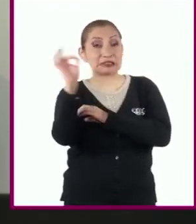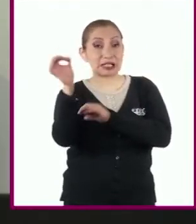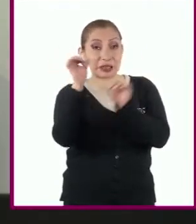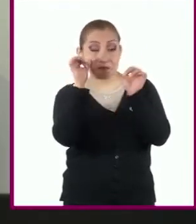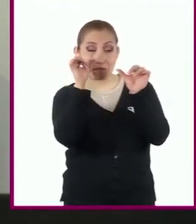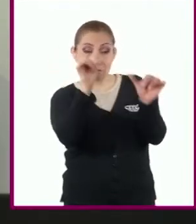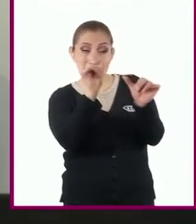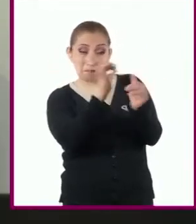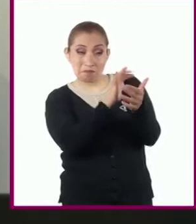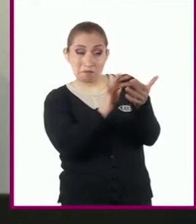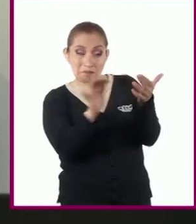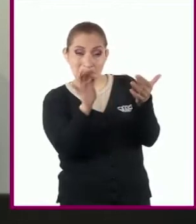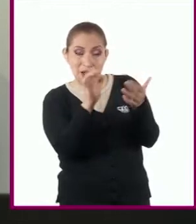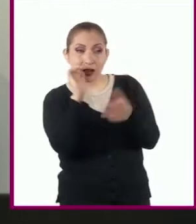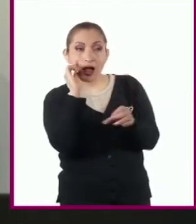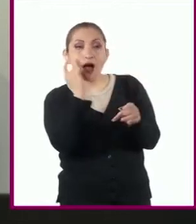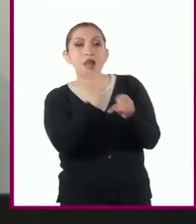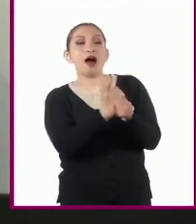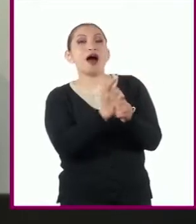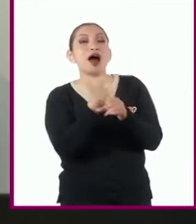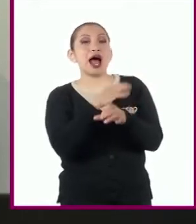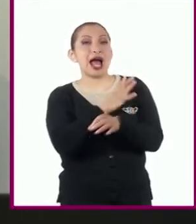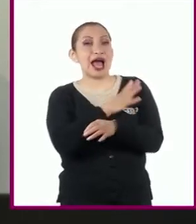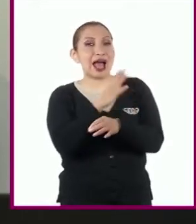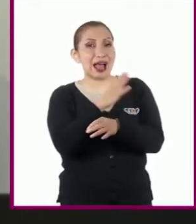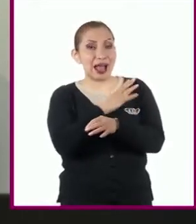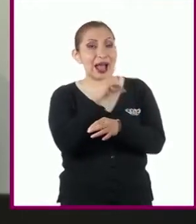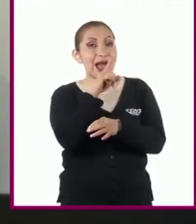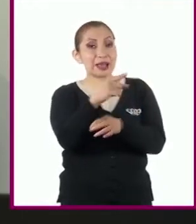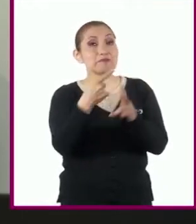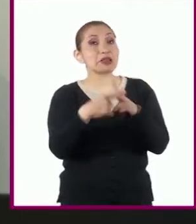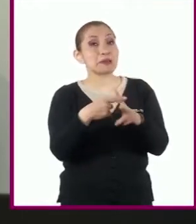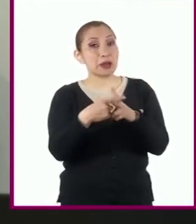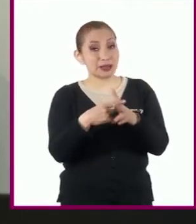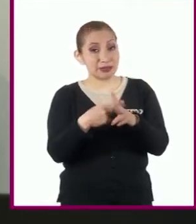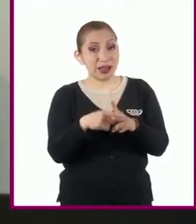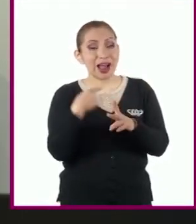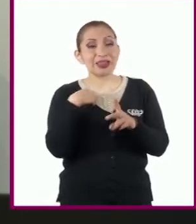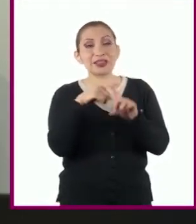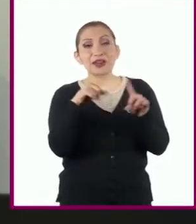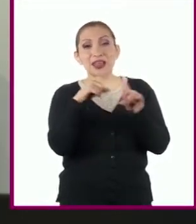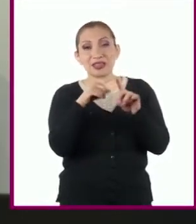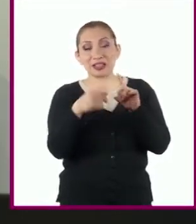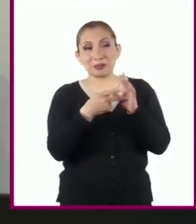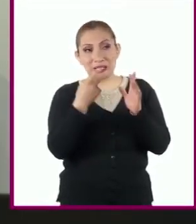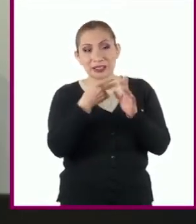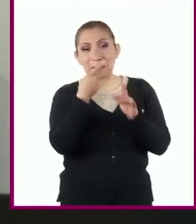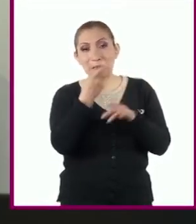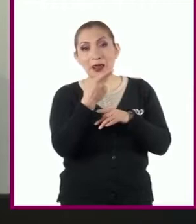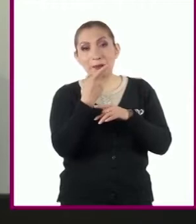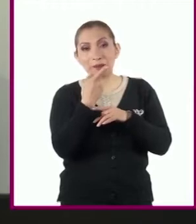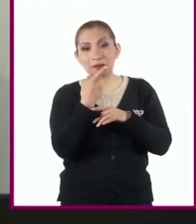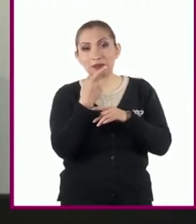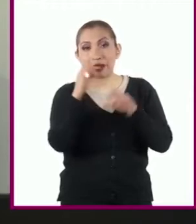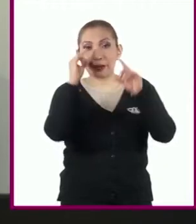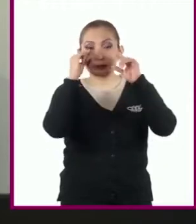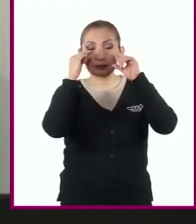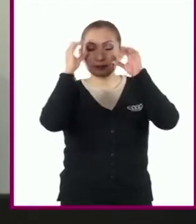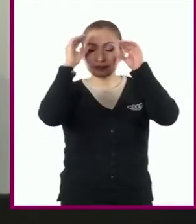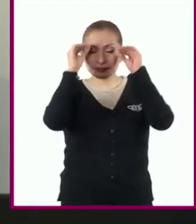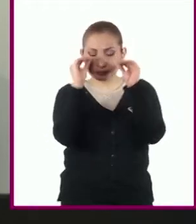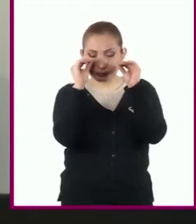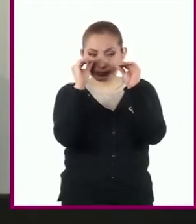a la lectura, habremos notado la presencia de las matemáticas en varios momentos. Cierren sus ojos por